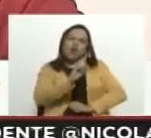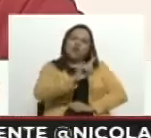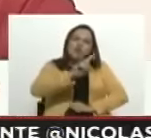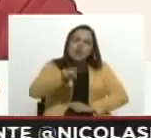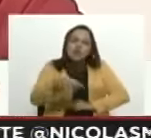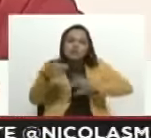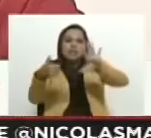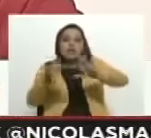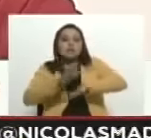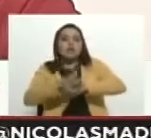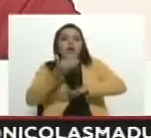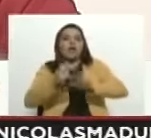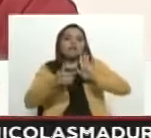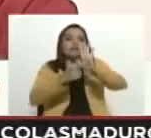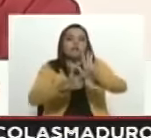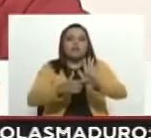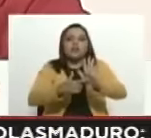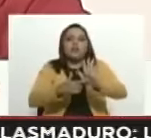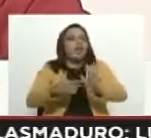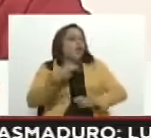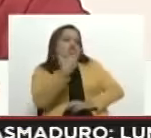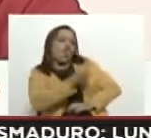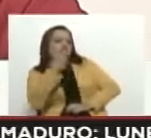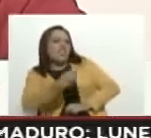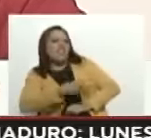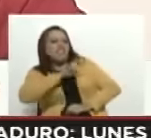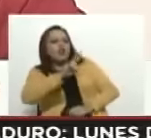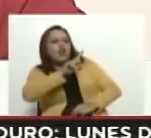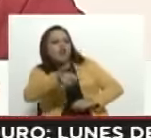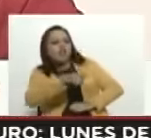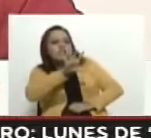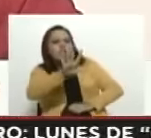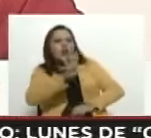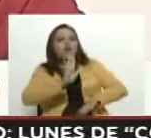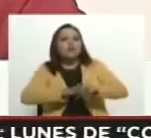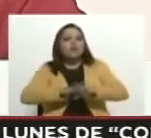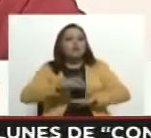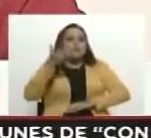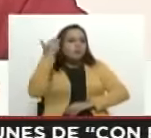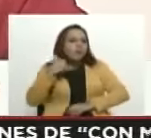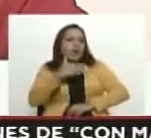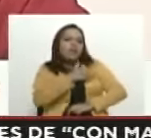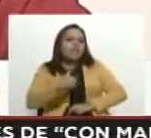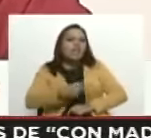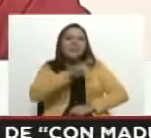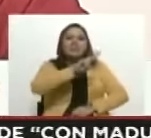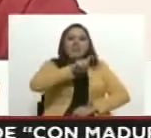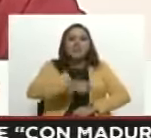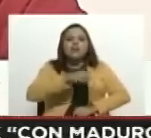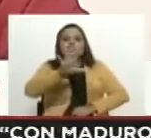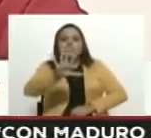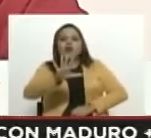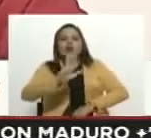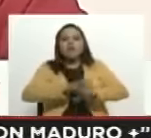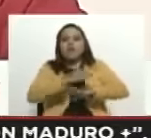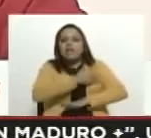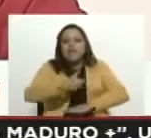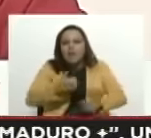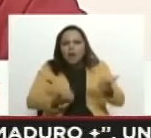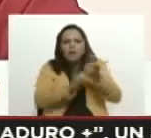en evidencia. No, tiene que llegar a 2.5. Porque la señora quiere 2.5 porque ella quiere un mandato popular.